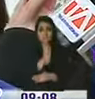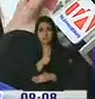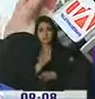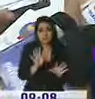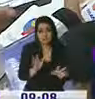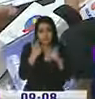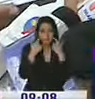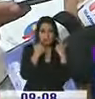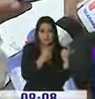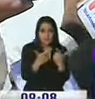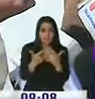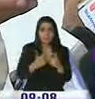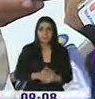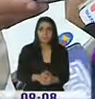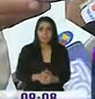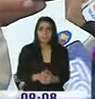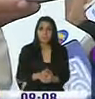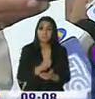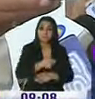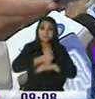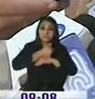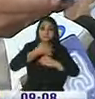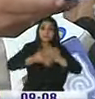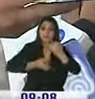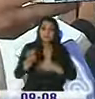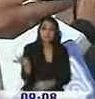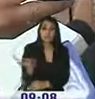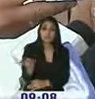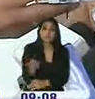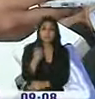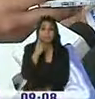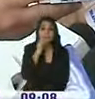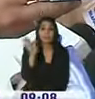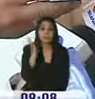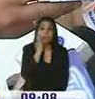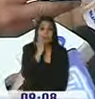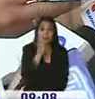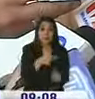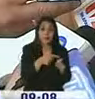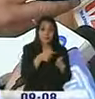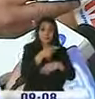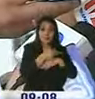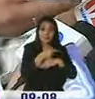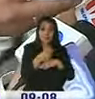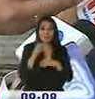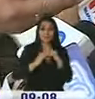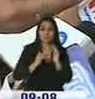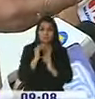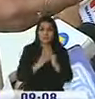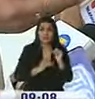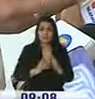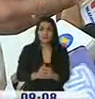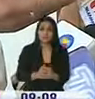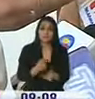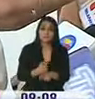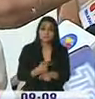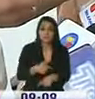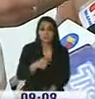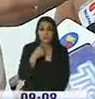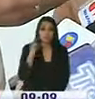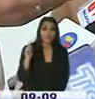parte de Fiscalía. Este tribunal se ha hecho eco de la inocencia de los padres de Alex Bravo. Debo manifestarles que son